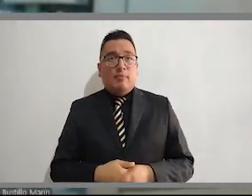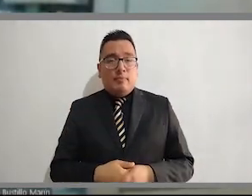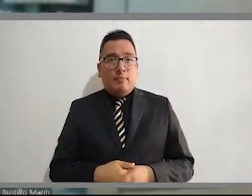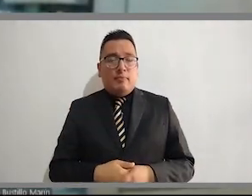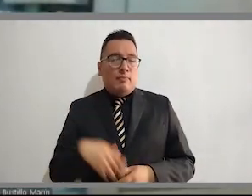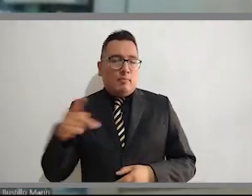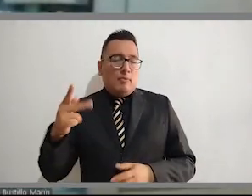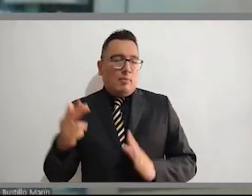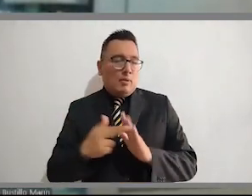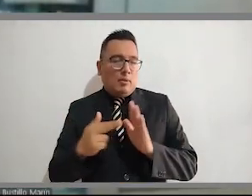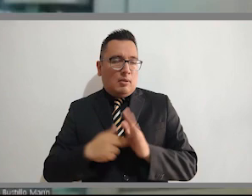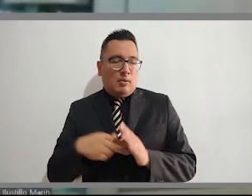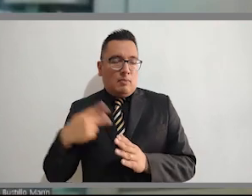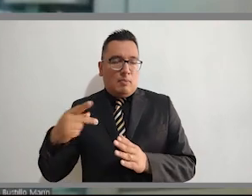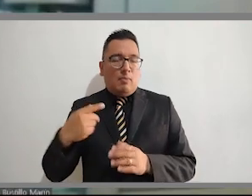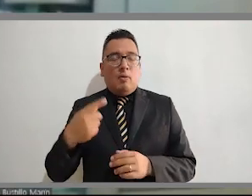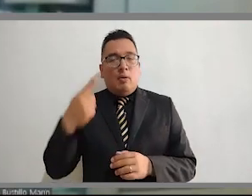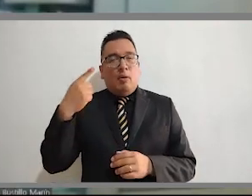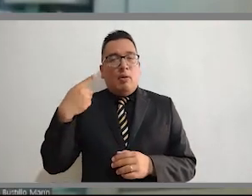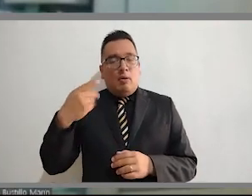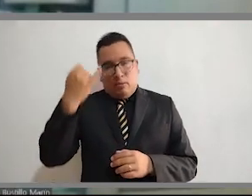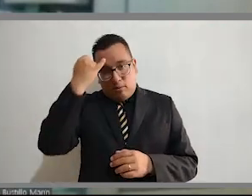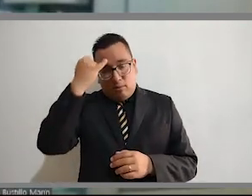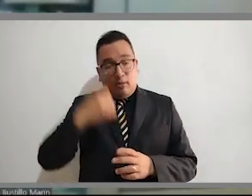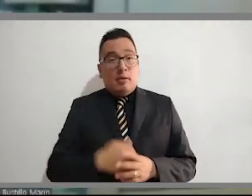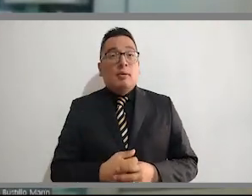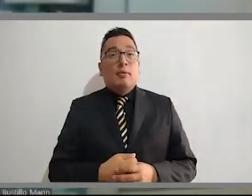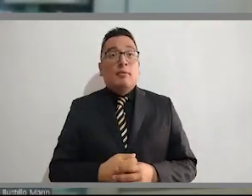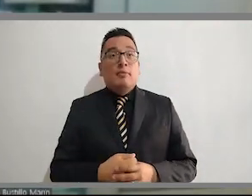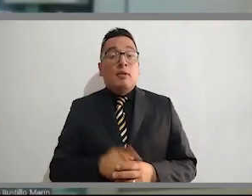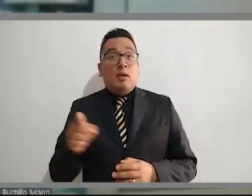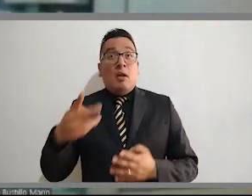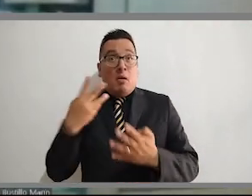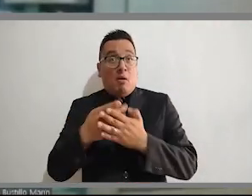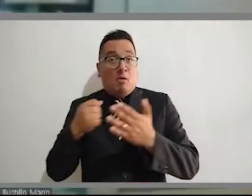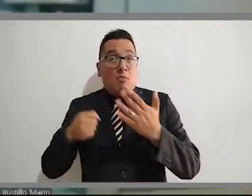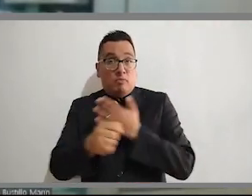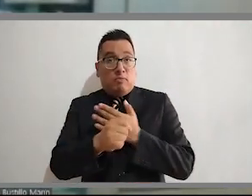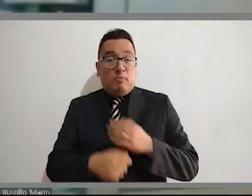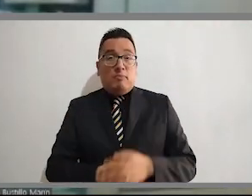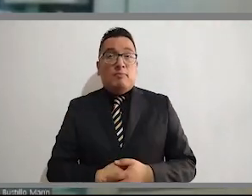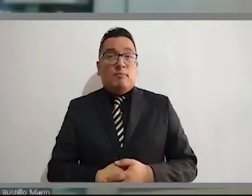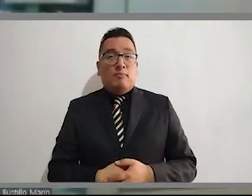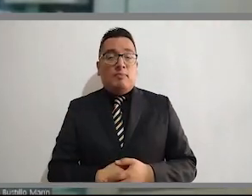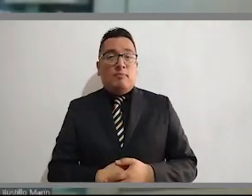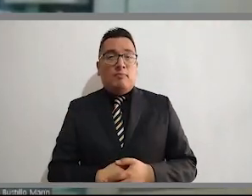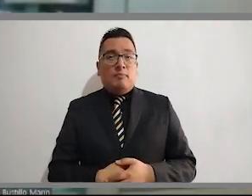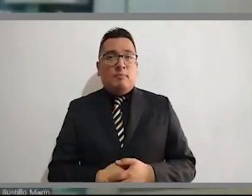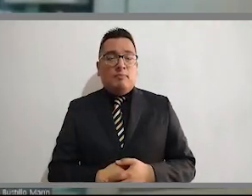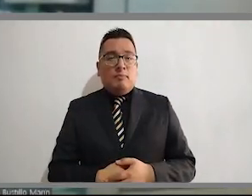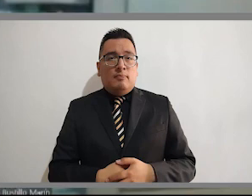por sistemas normativos indígenas, a regidora fue encarcelada.